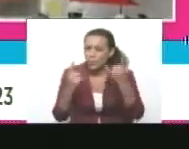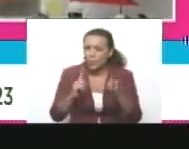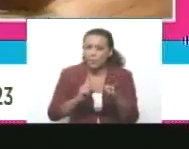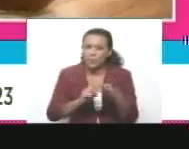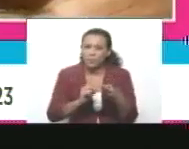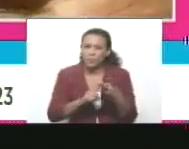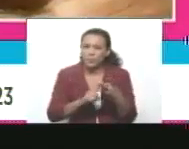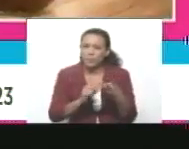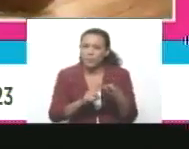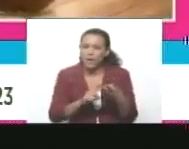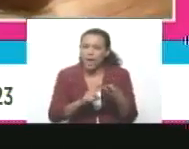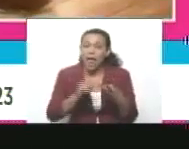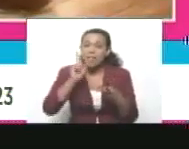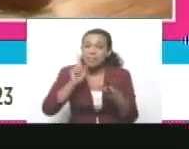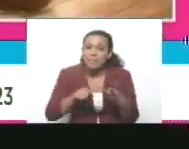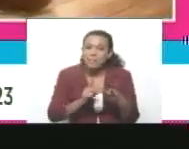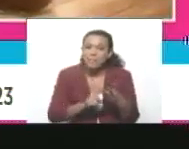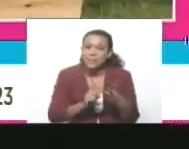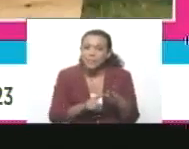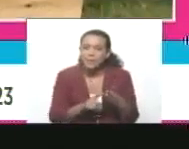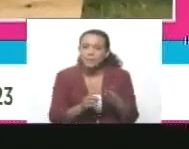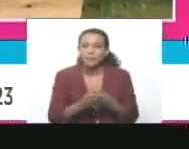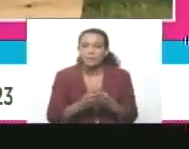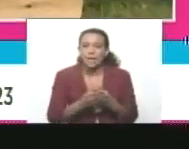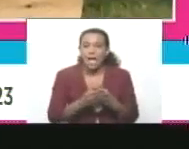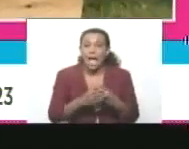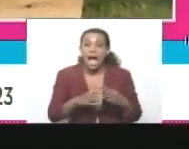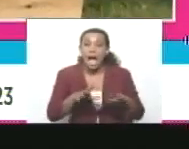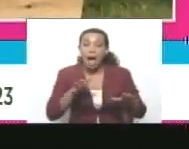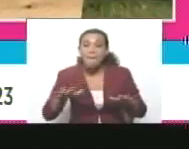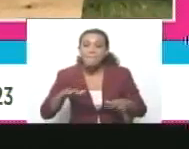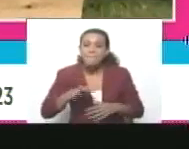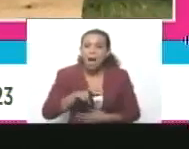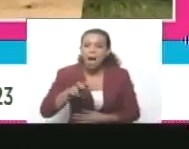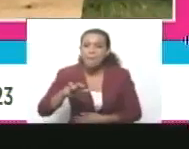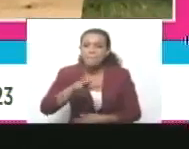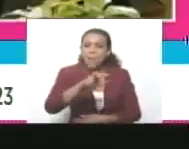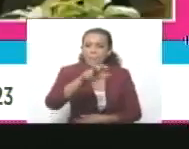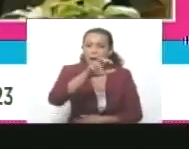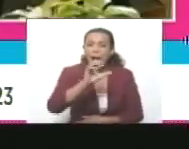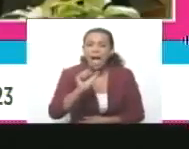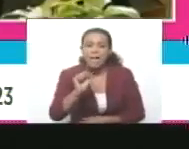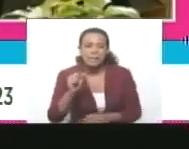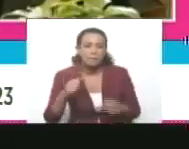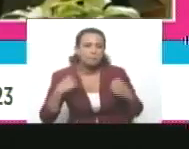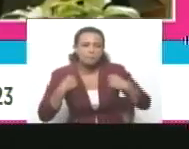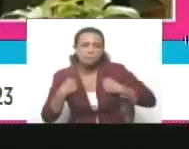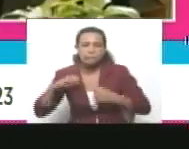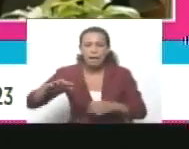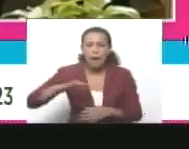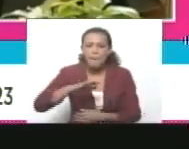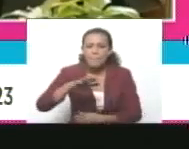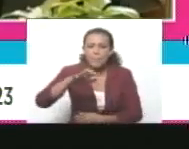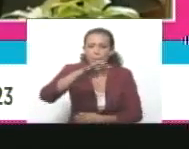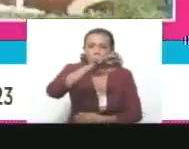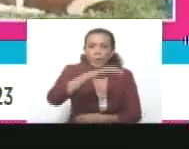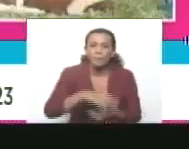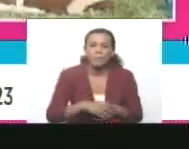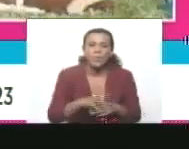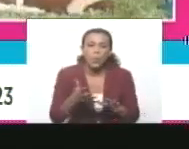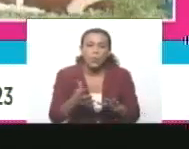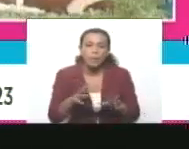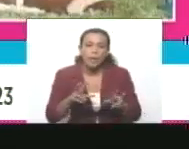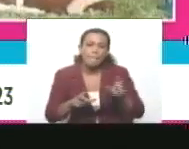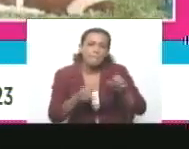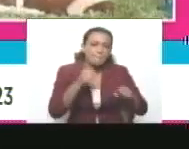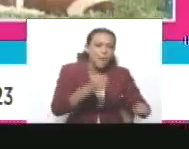que tiene que ver con la parte también del senderismo, que Yaracuy presta unas condiciones extraordinarias. ¿En qué zona practican senderismo? Mire,